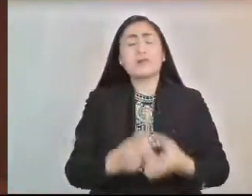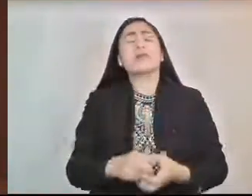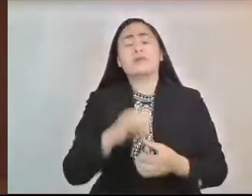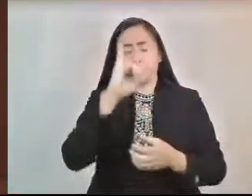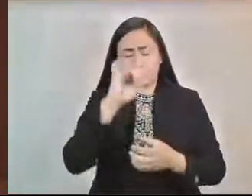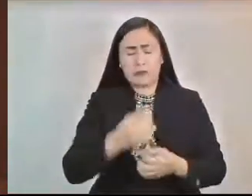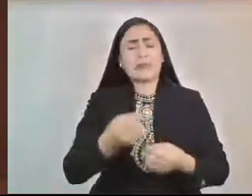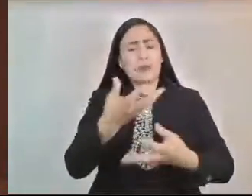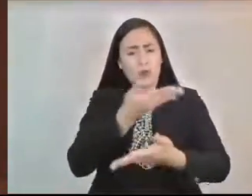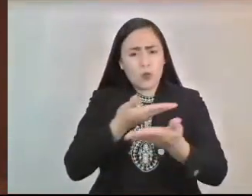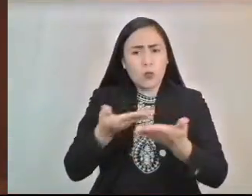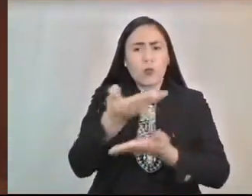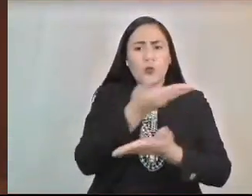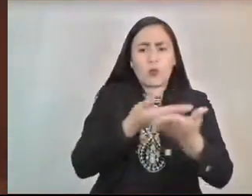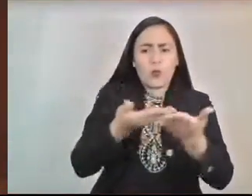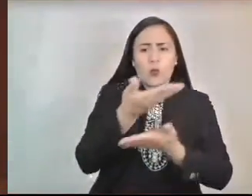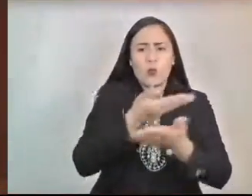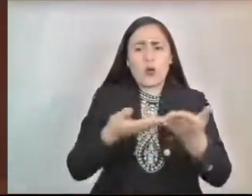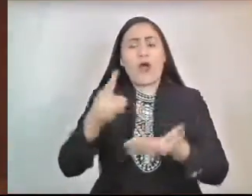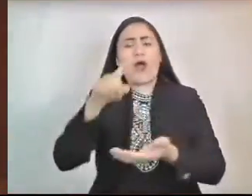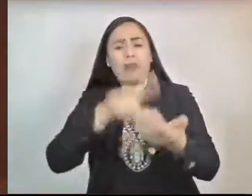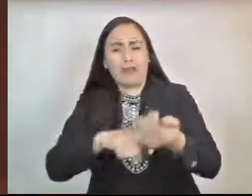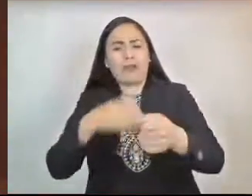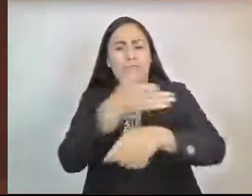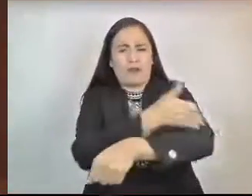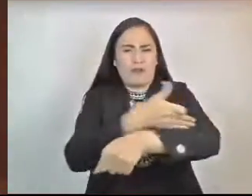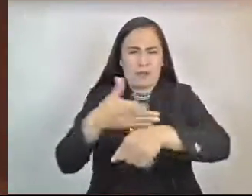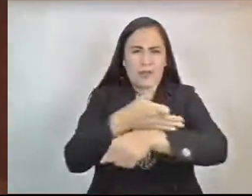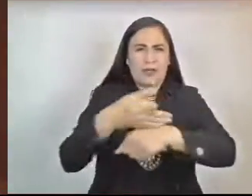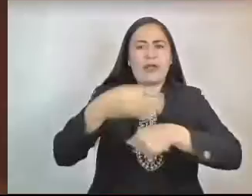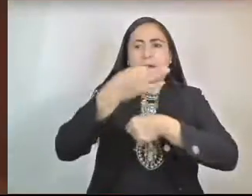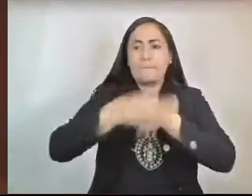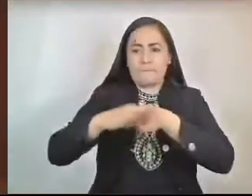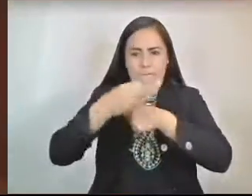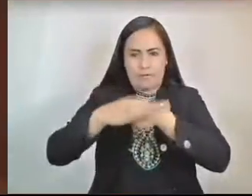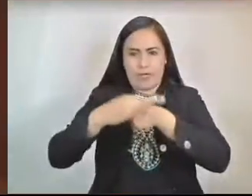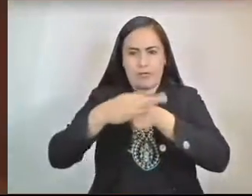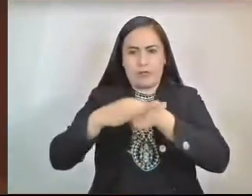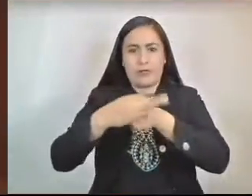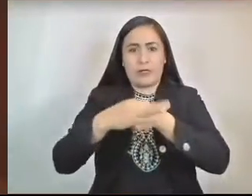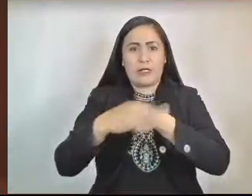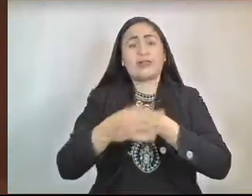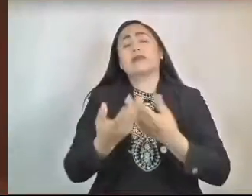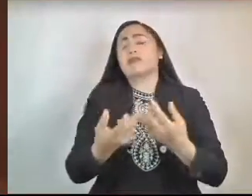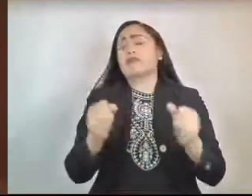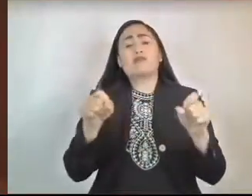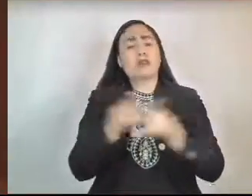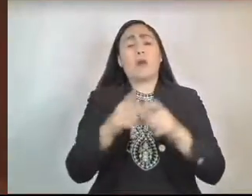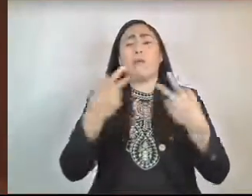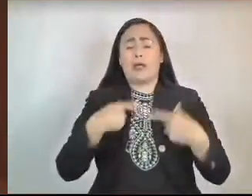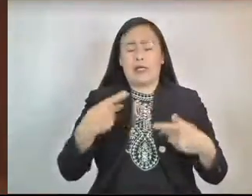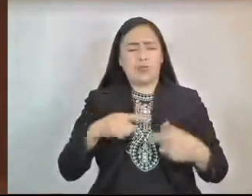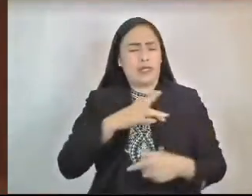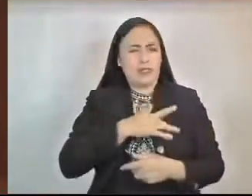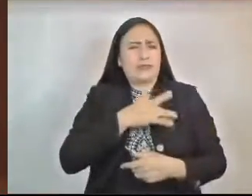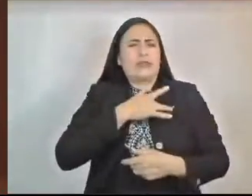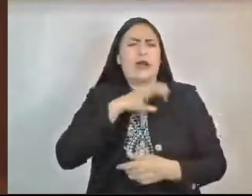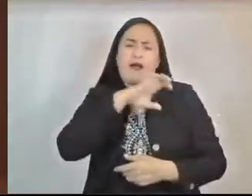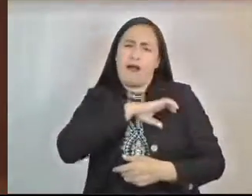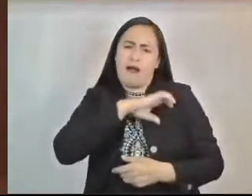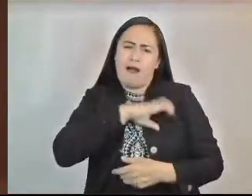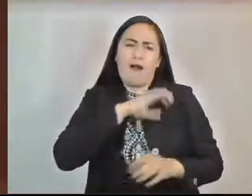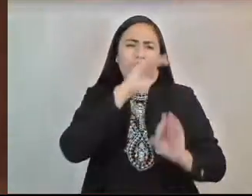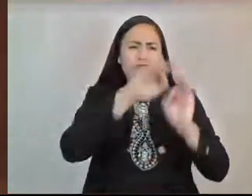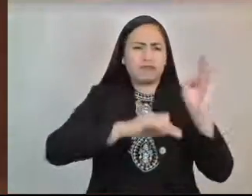convivencia en un hogar de manera temporal y con personas que se vinculan afectivamente a quienes se han quedado